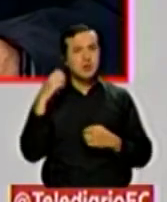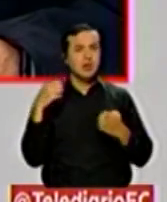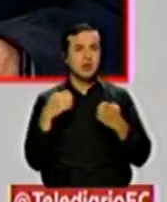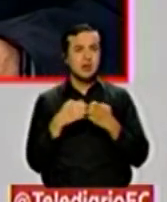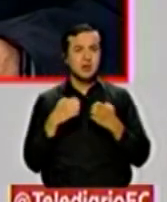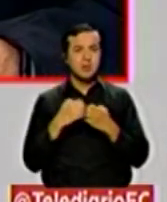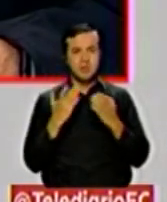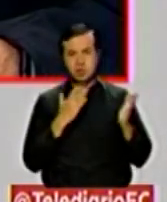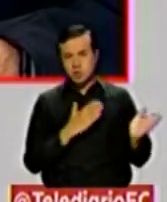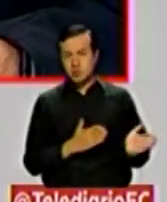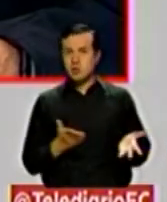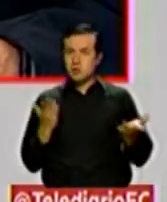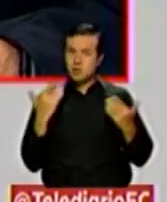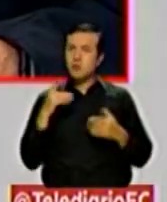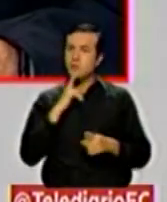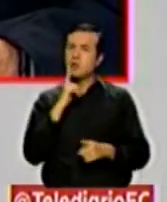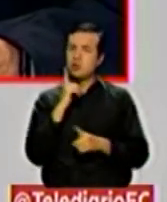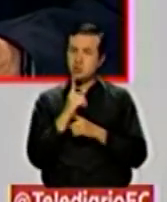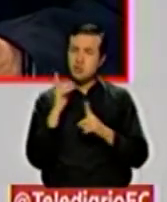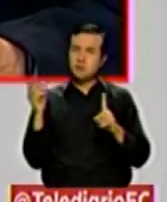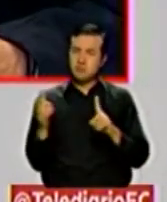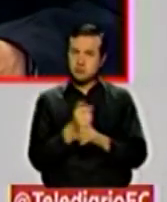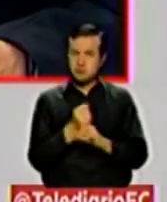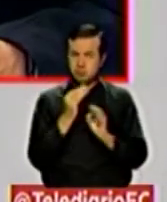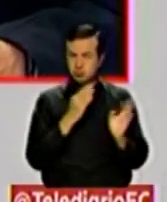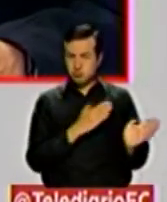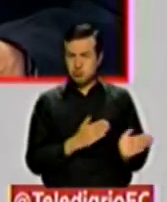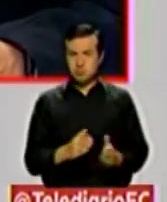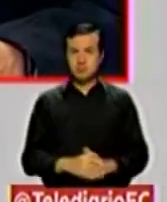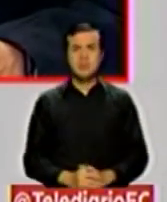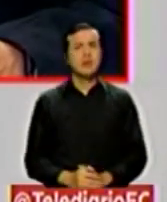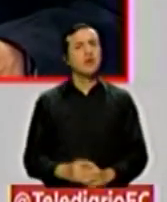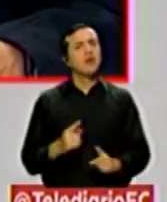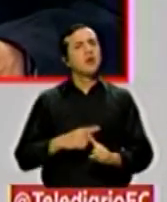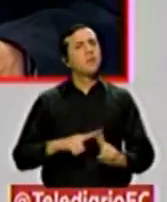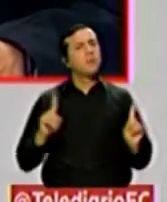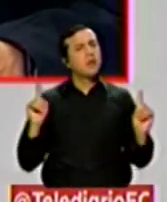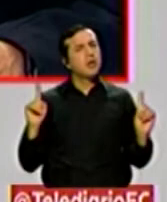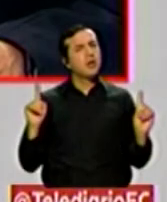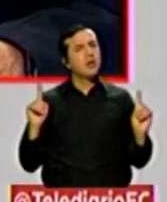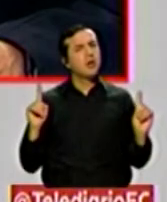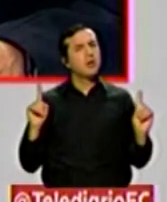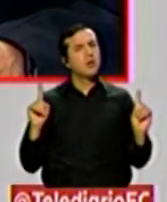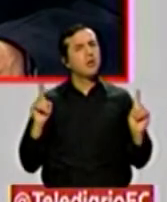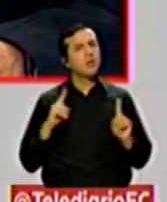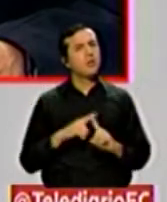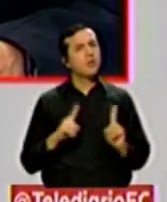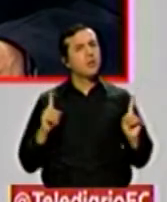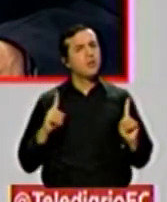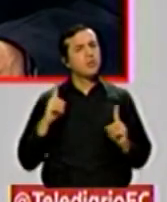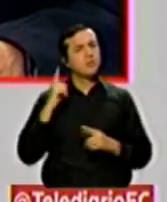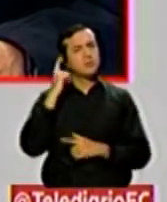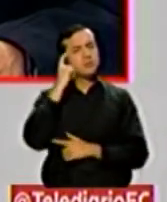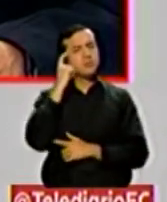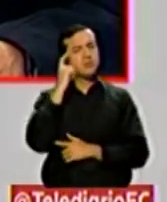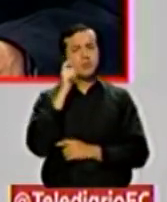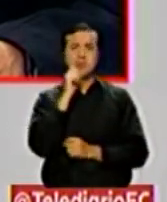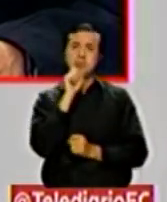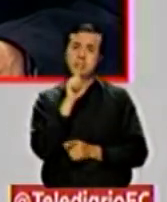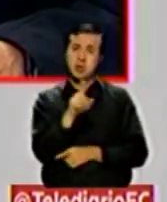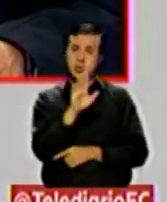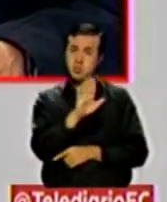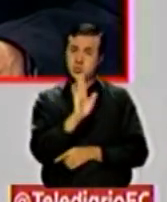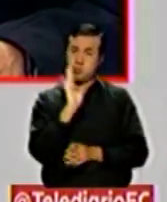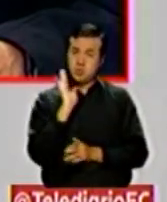está formando es posible encontrar una salida. Sin embargo, esto también tiene otra lectura, si me permite, y quiero su comentario sobre